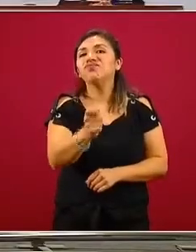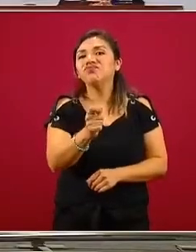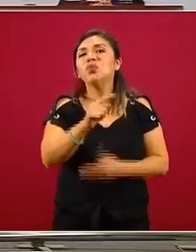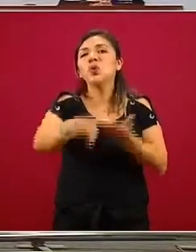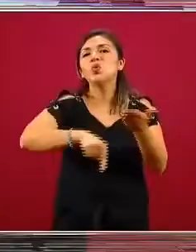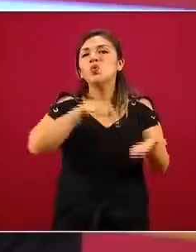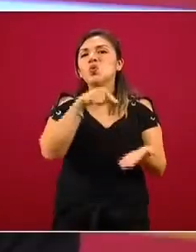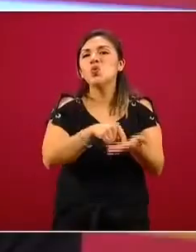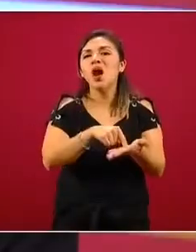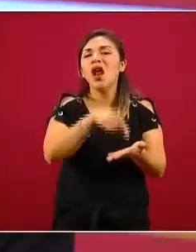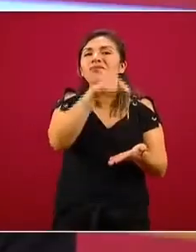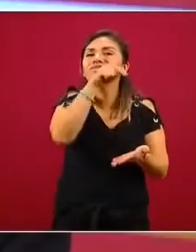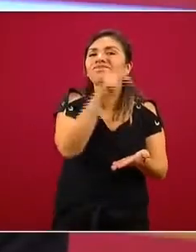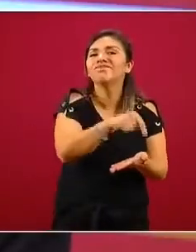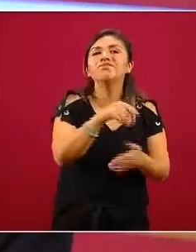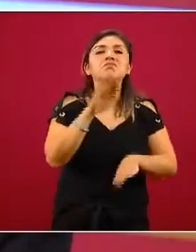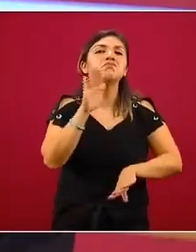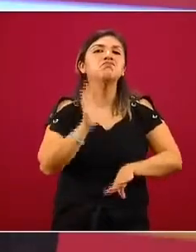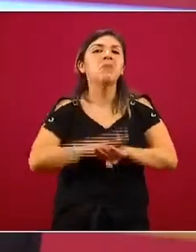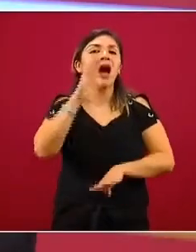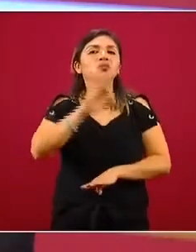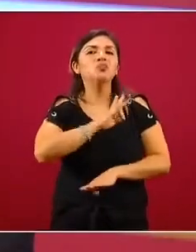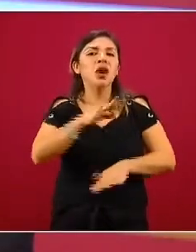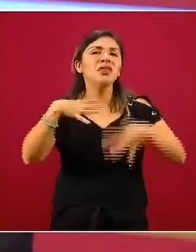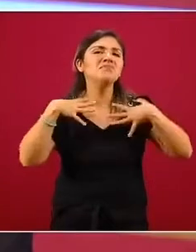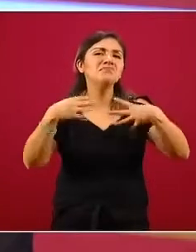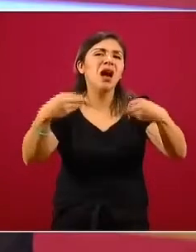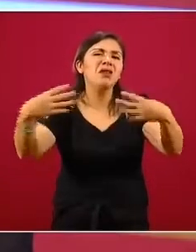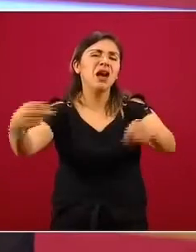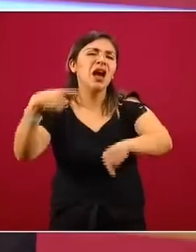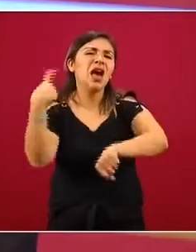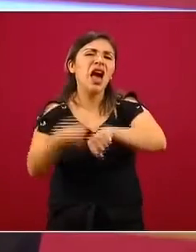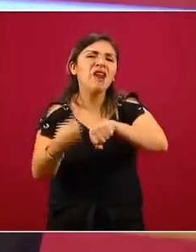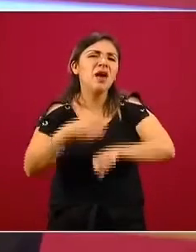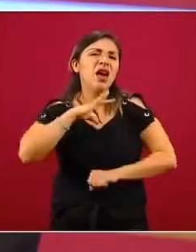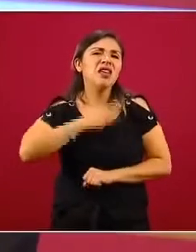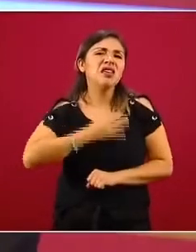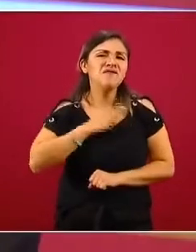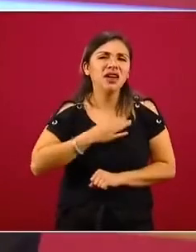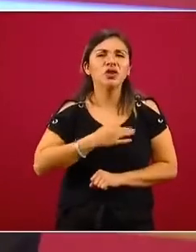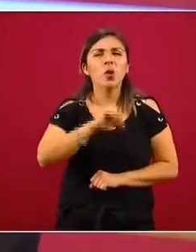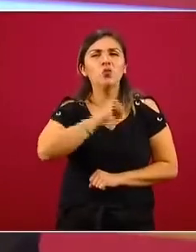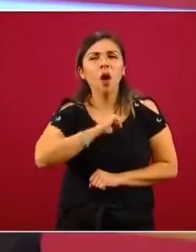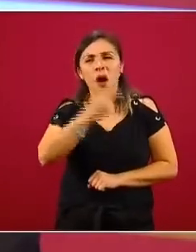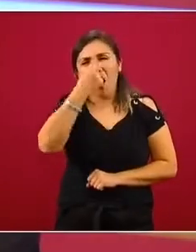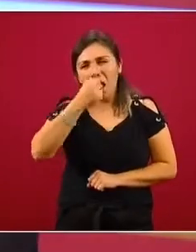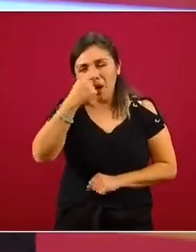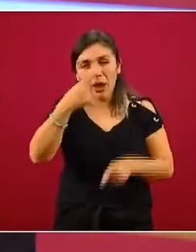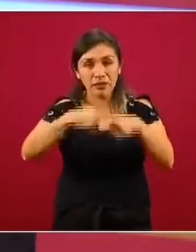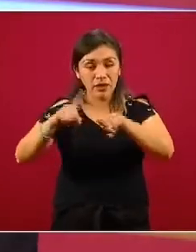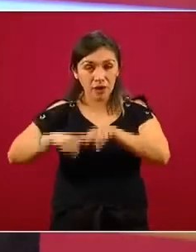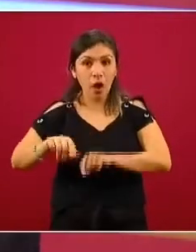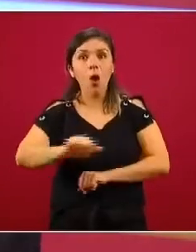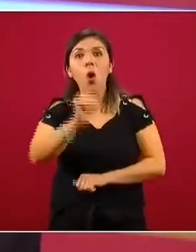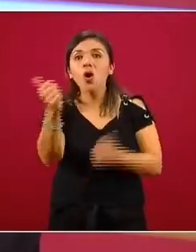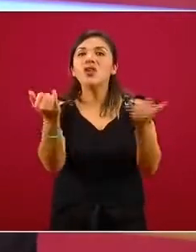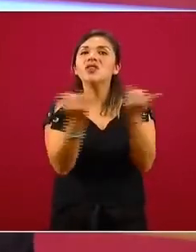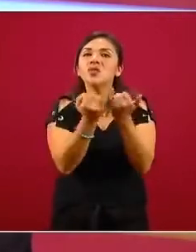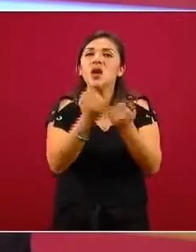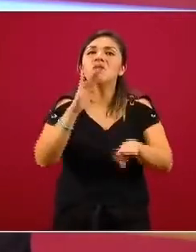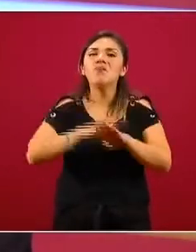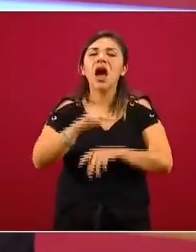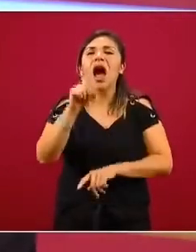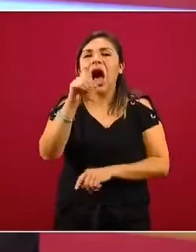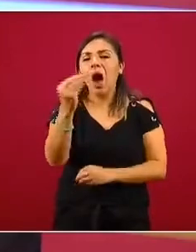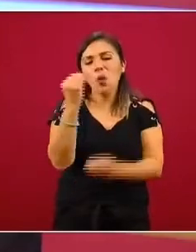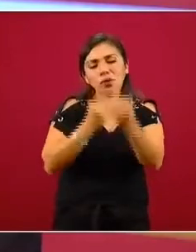o espacios que son propagadores de infecciones transmitidas por vía respiratoria, también otras, las que se transmiten por agua